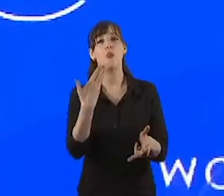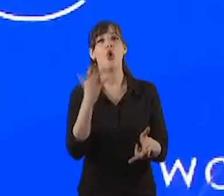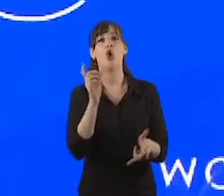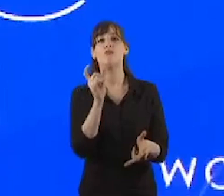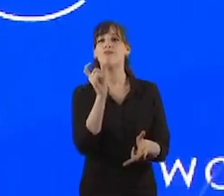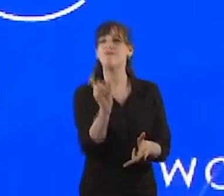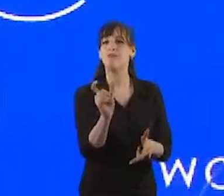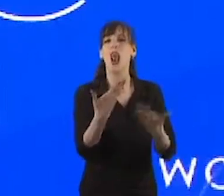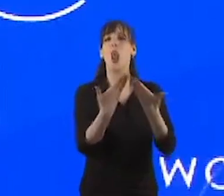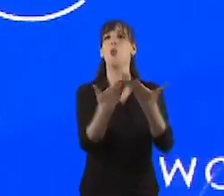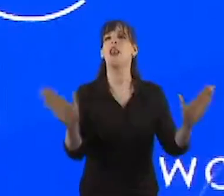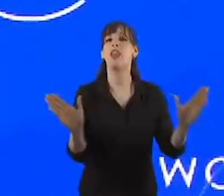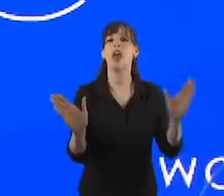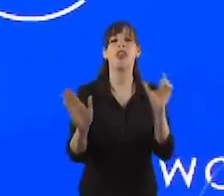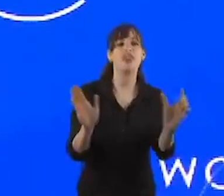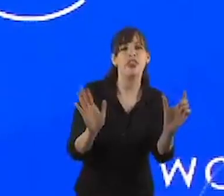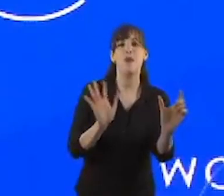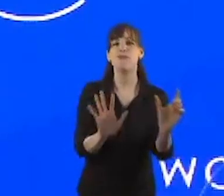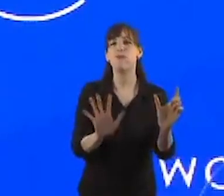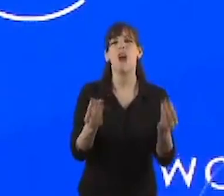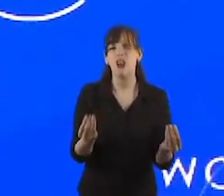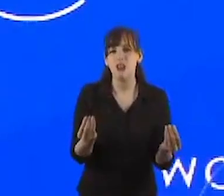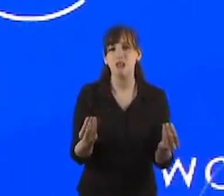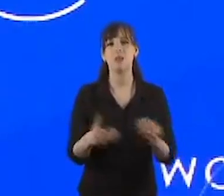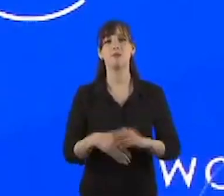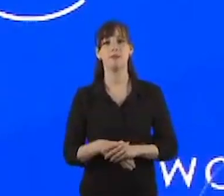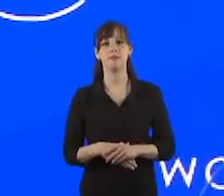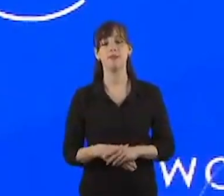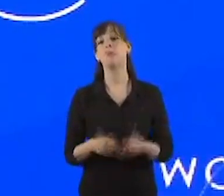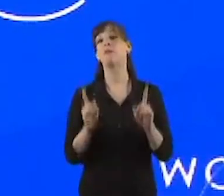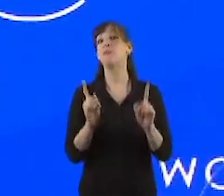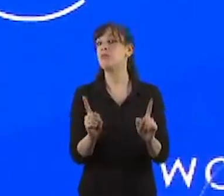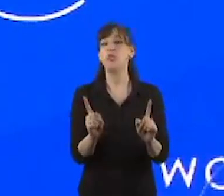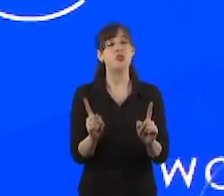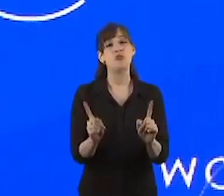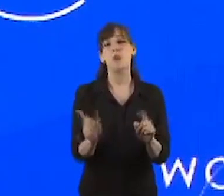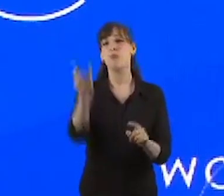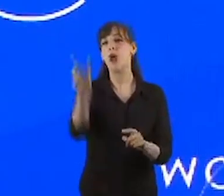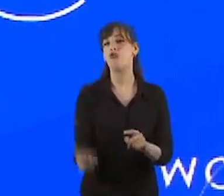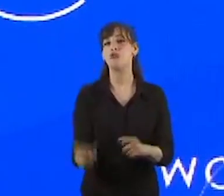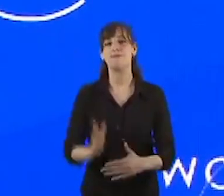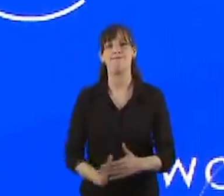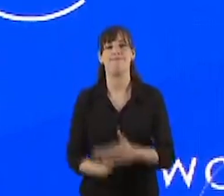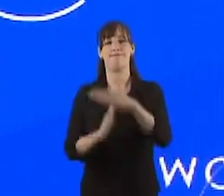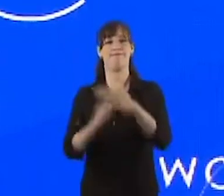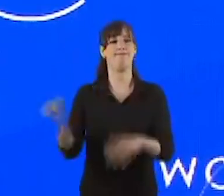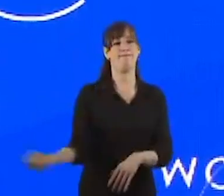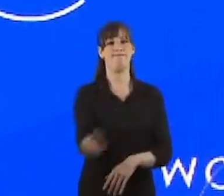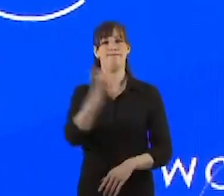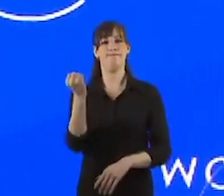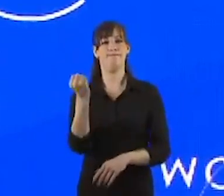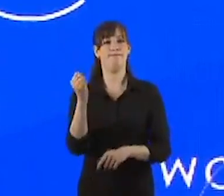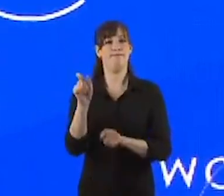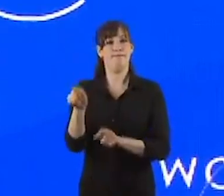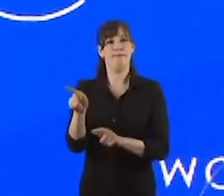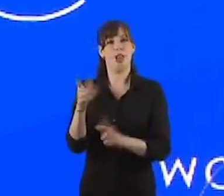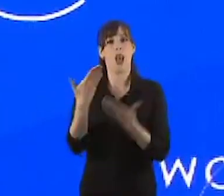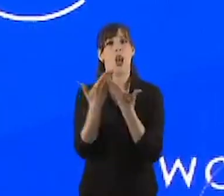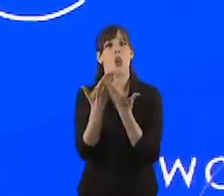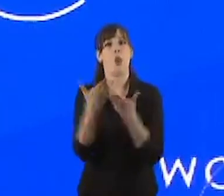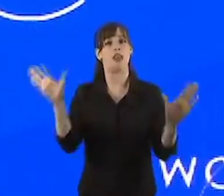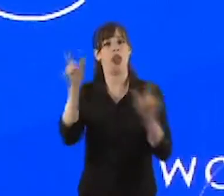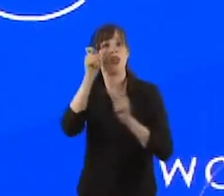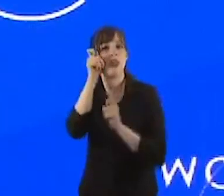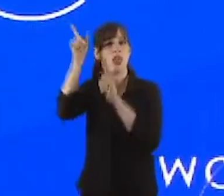libertarismo. Para definirlo, retomo las palabras del máximo prócer de las ideas de la libertad de